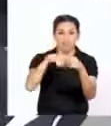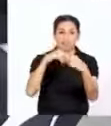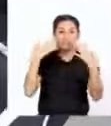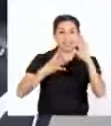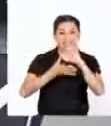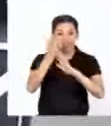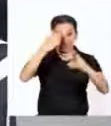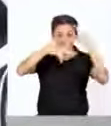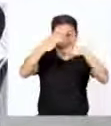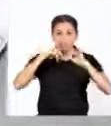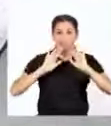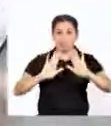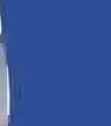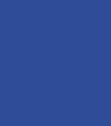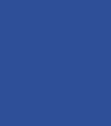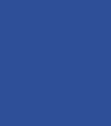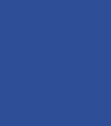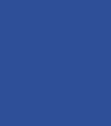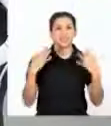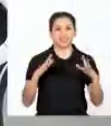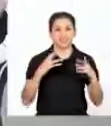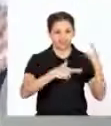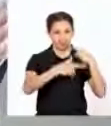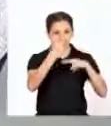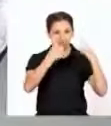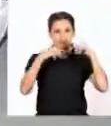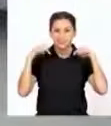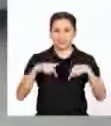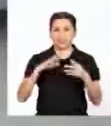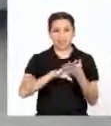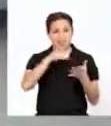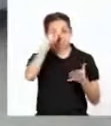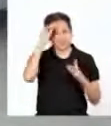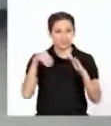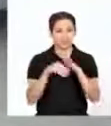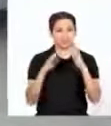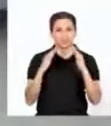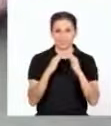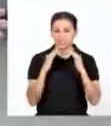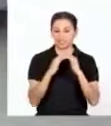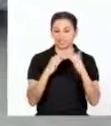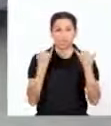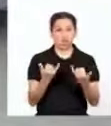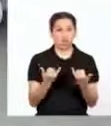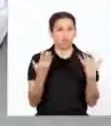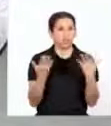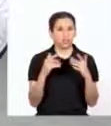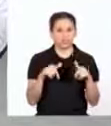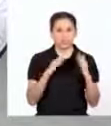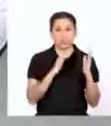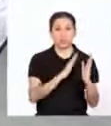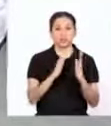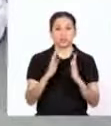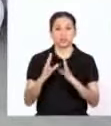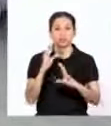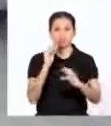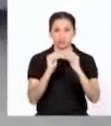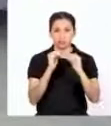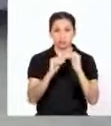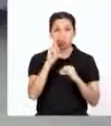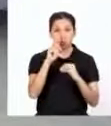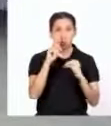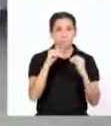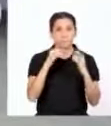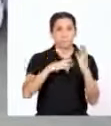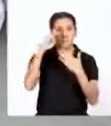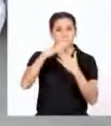ánimo. ¡Ya volvemos! Estamos de vuelta aquí en Aprende en Casa. Hoy estamos en el proceso de